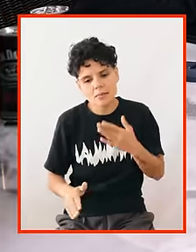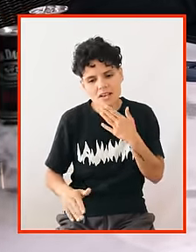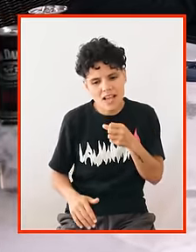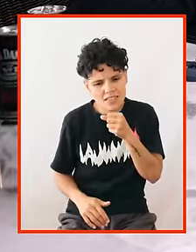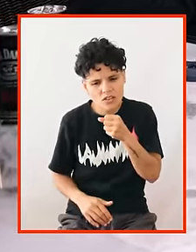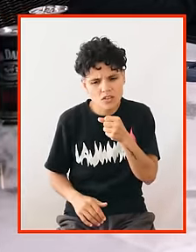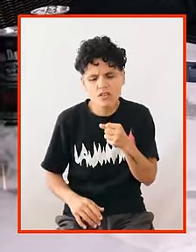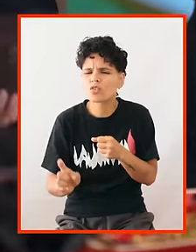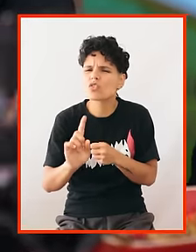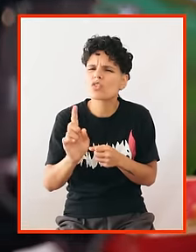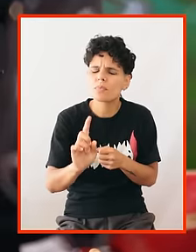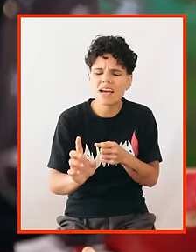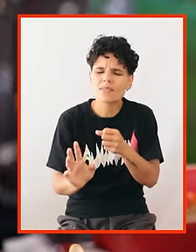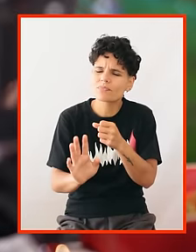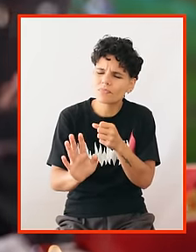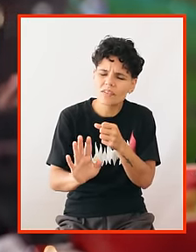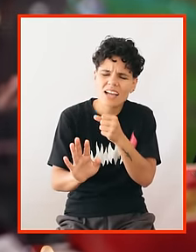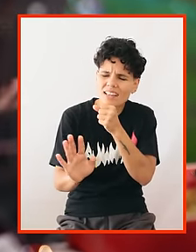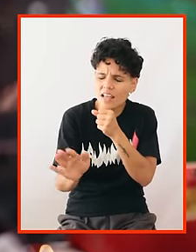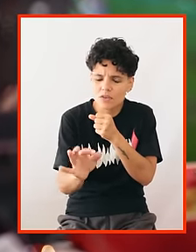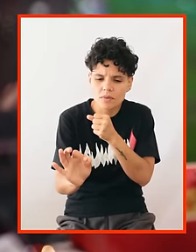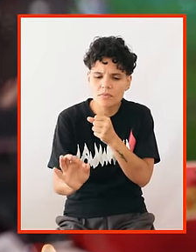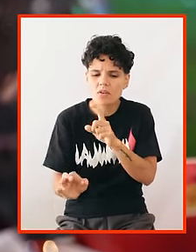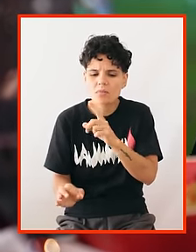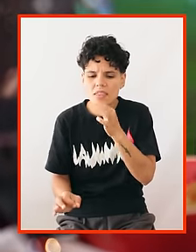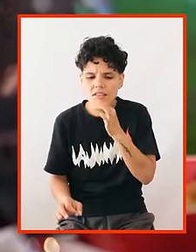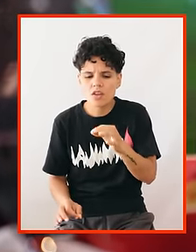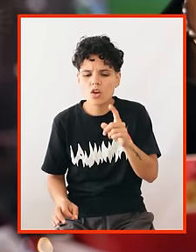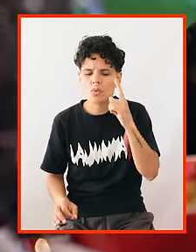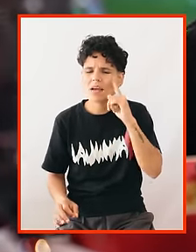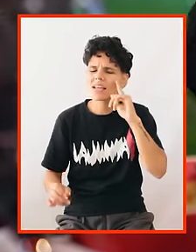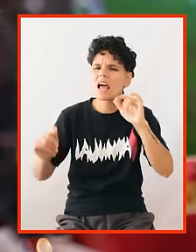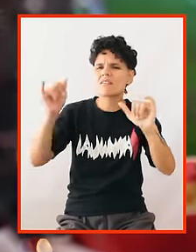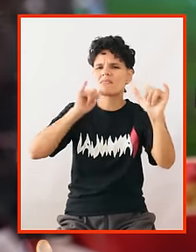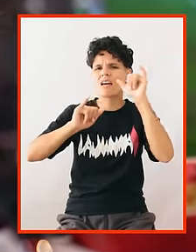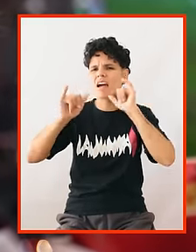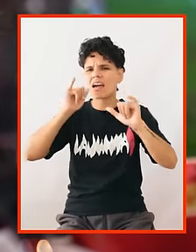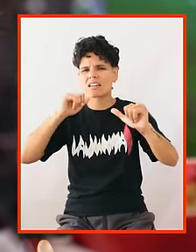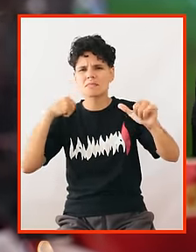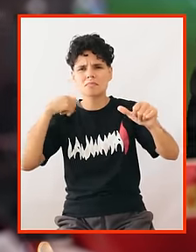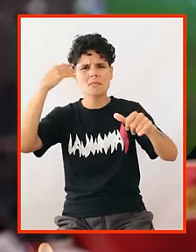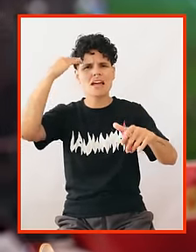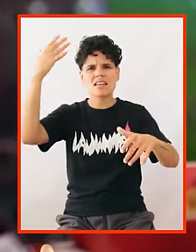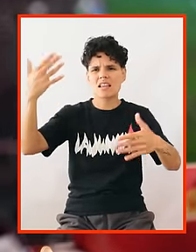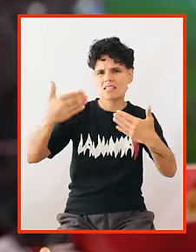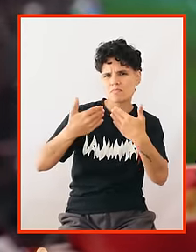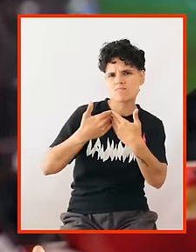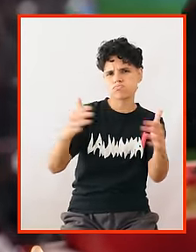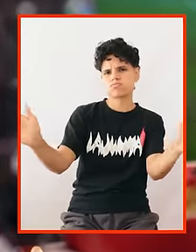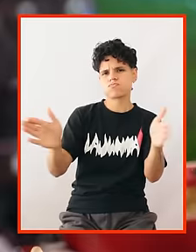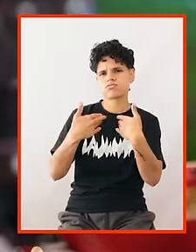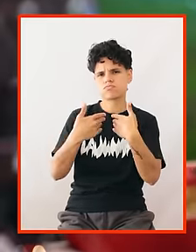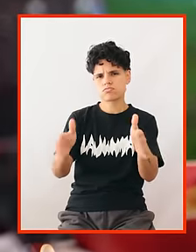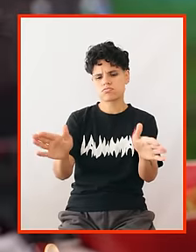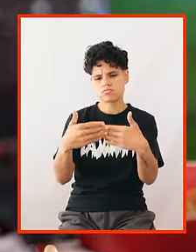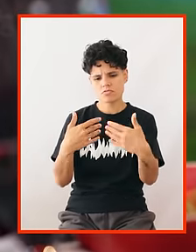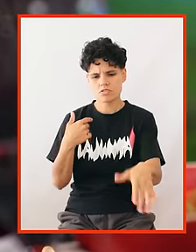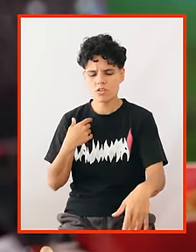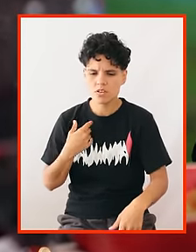canción y me decía, no, Álvaro, mira, aquí es como el western, que está el bar, y sale la parte y la botella, así que cheque, entra el